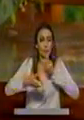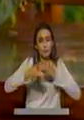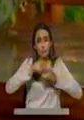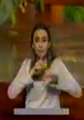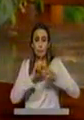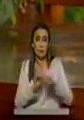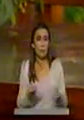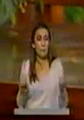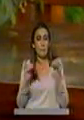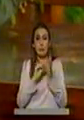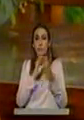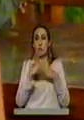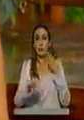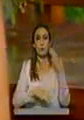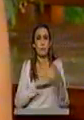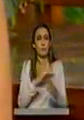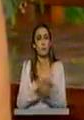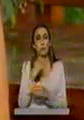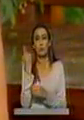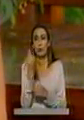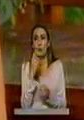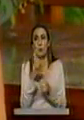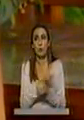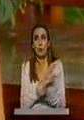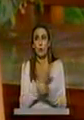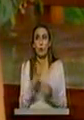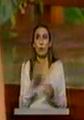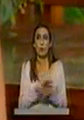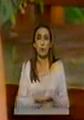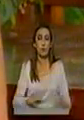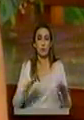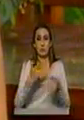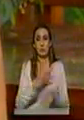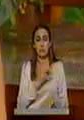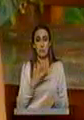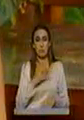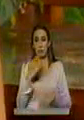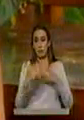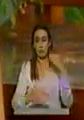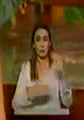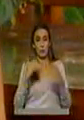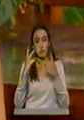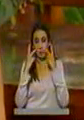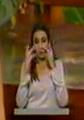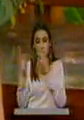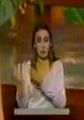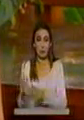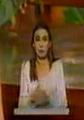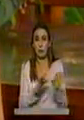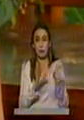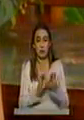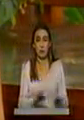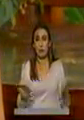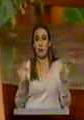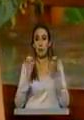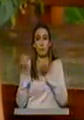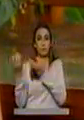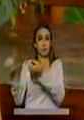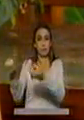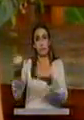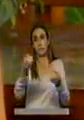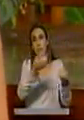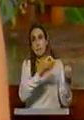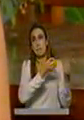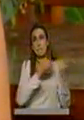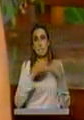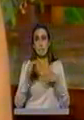café es algo tan sensorial, tan maravilloso, tan estimulante, tiene tantas, por aquí